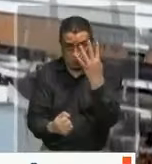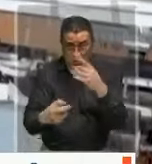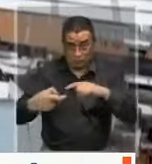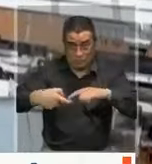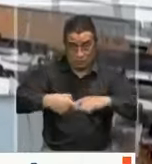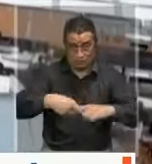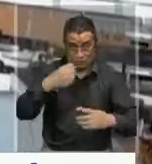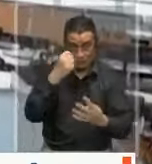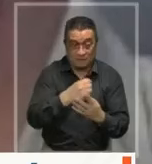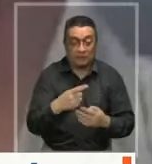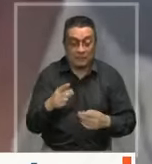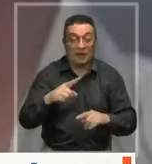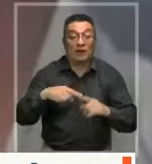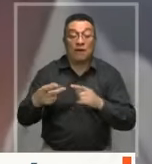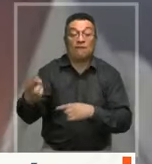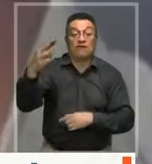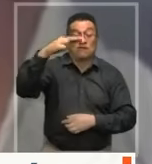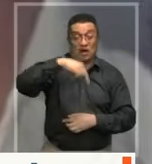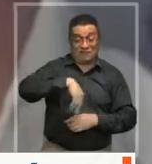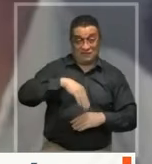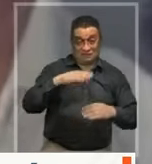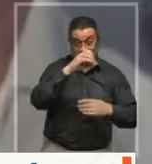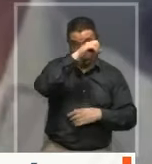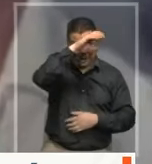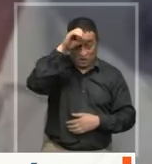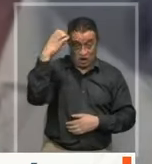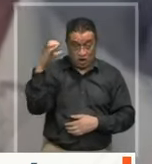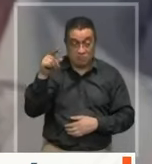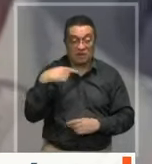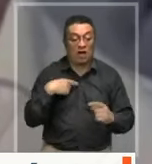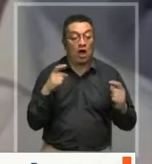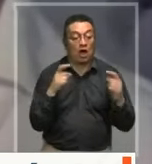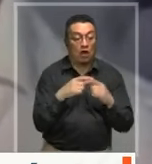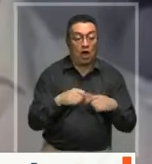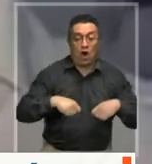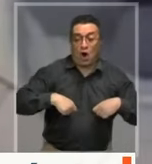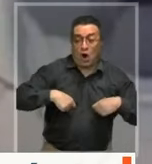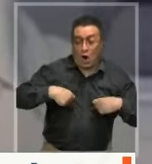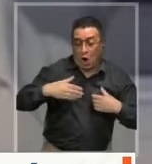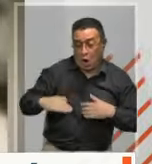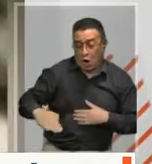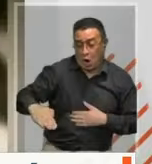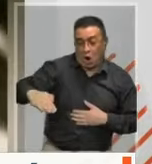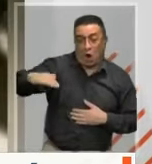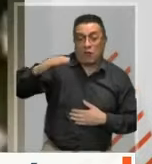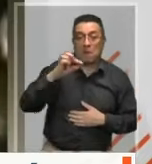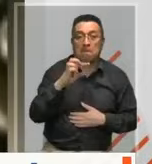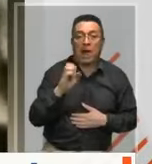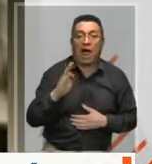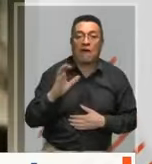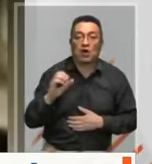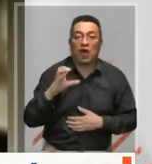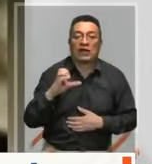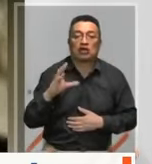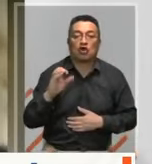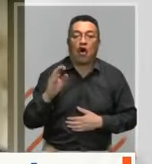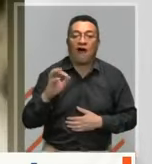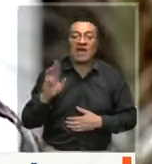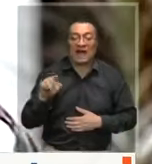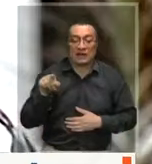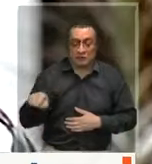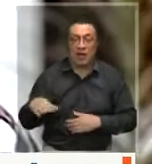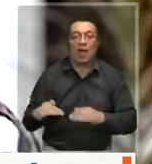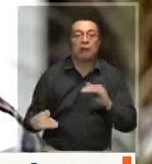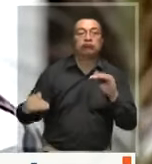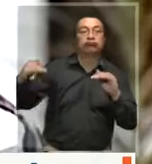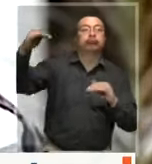Una vez en su tierra natal, Griselda tuvo contacto con un joven e inexperto Pablo Escobar, quien iniciaría el famoso cartel de Medellín.